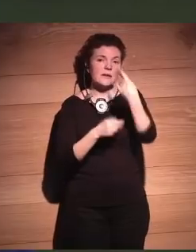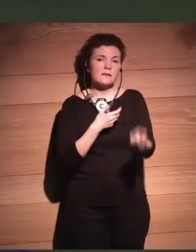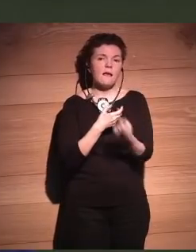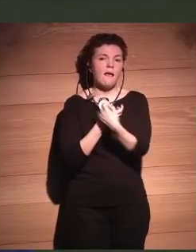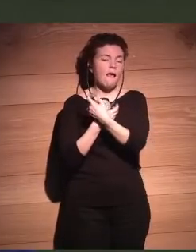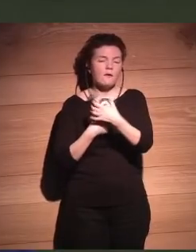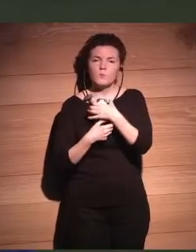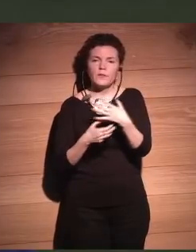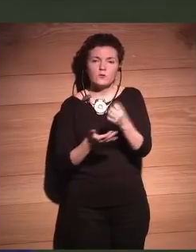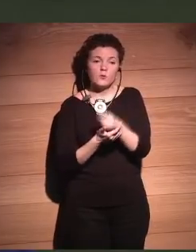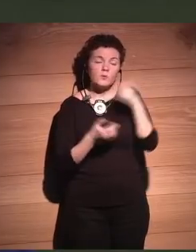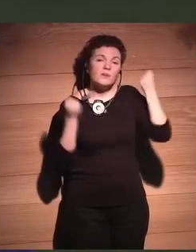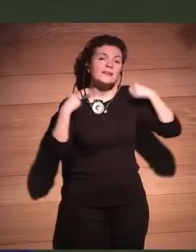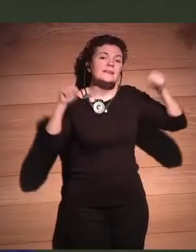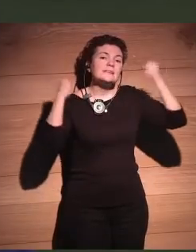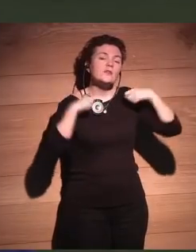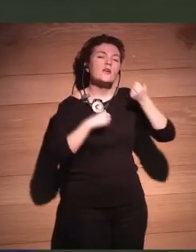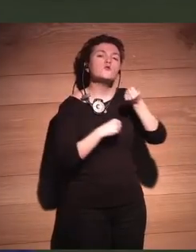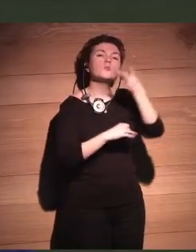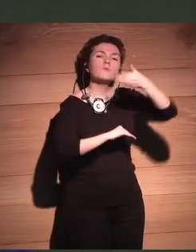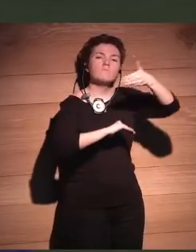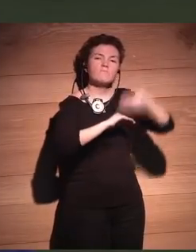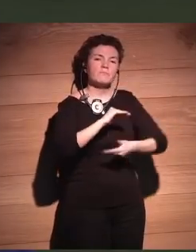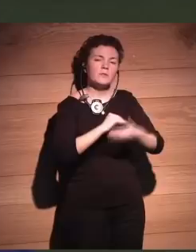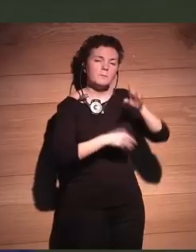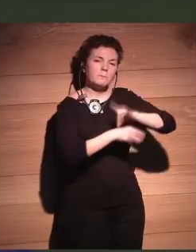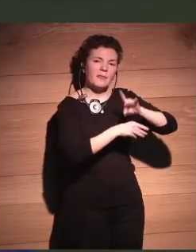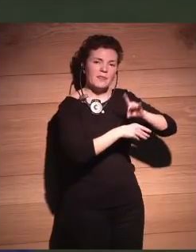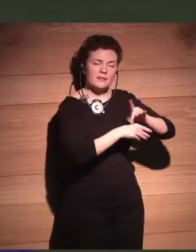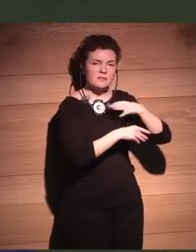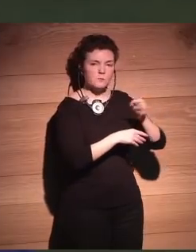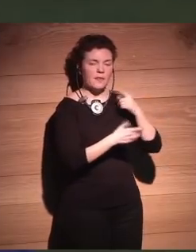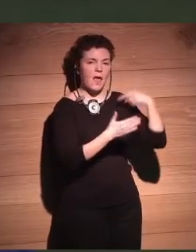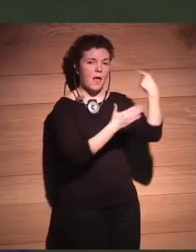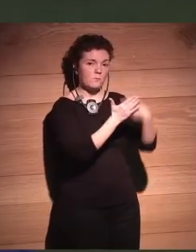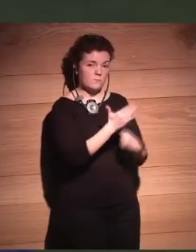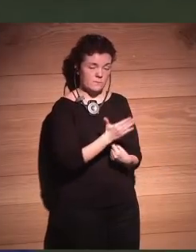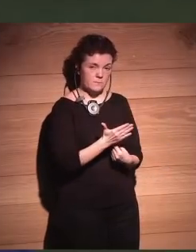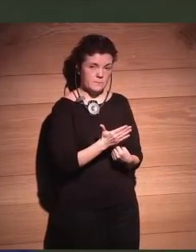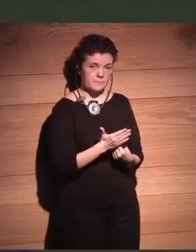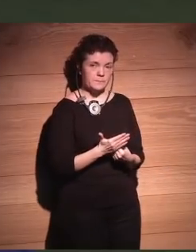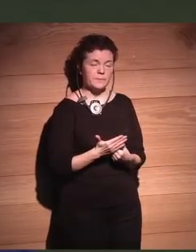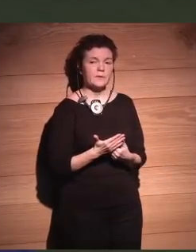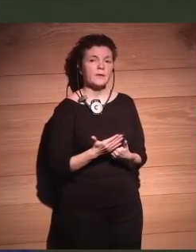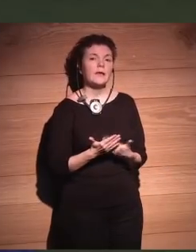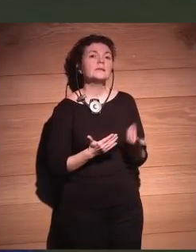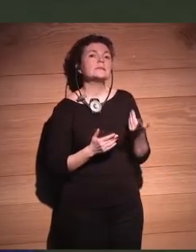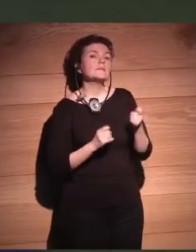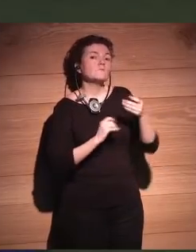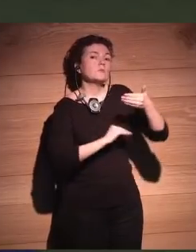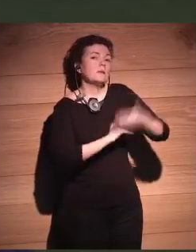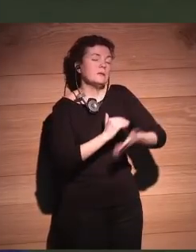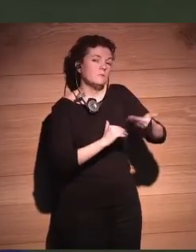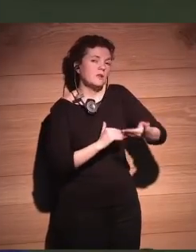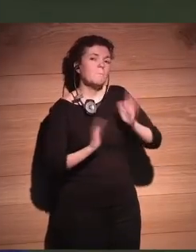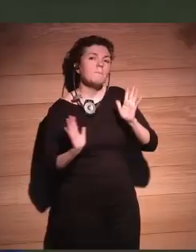porque estos ensayos tienen un número limitado de pacientes que se puedan apuntar. Y eso, pues sí, es una limitación.